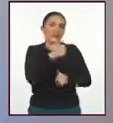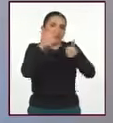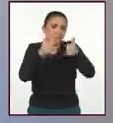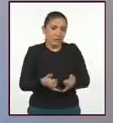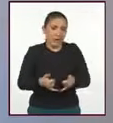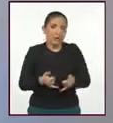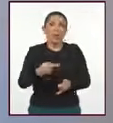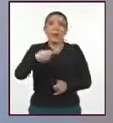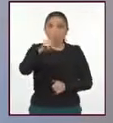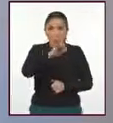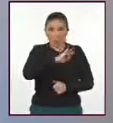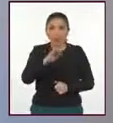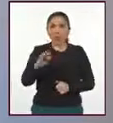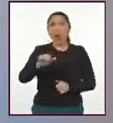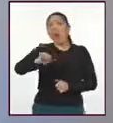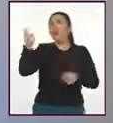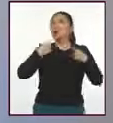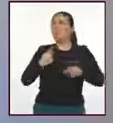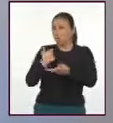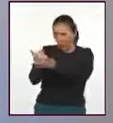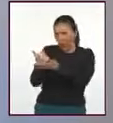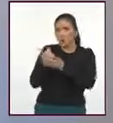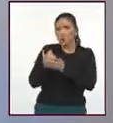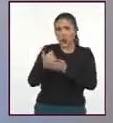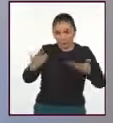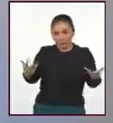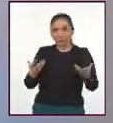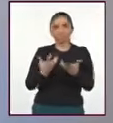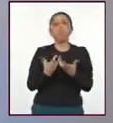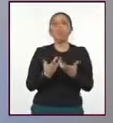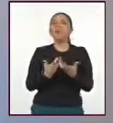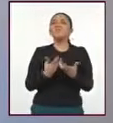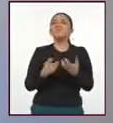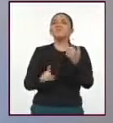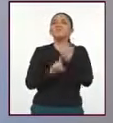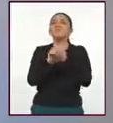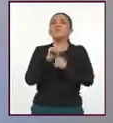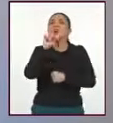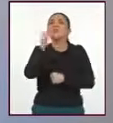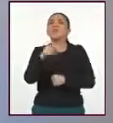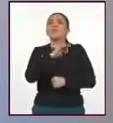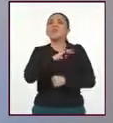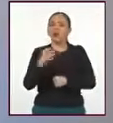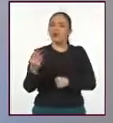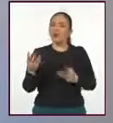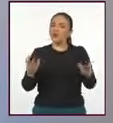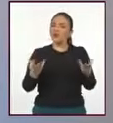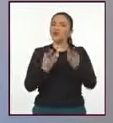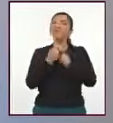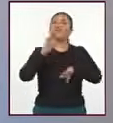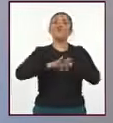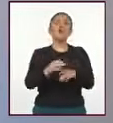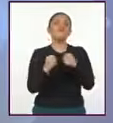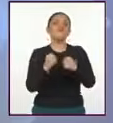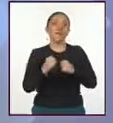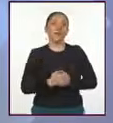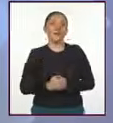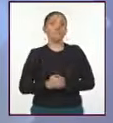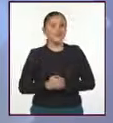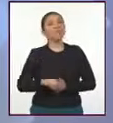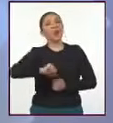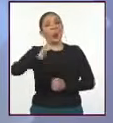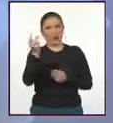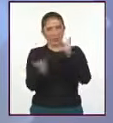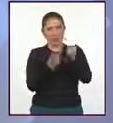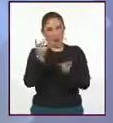la posibilidad de apoyarse con otras personas, pues no habría ninguna limitación para hacerlo. Doctor, esta pregunta